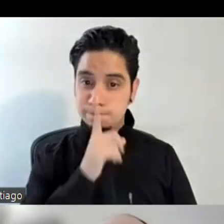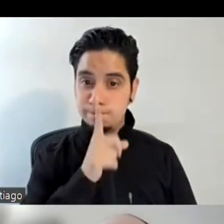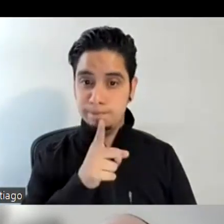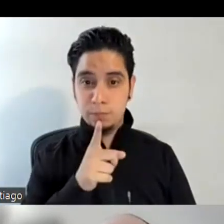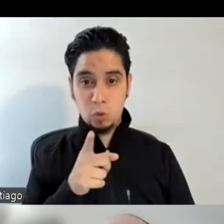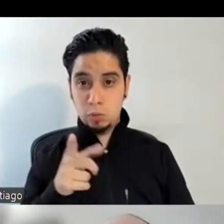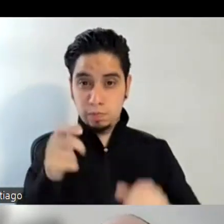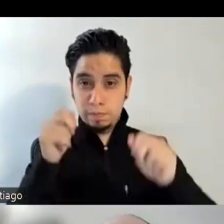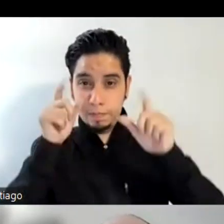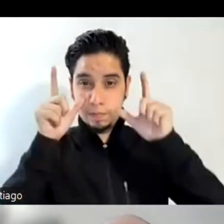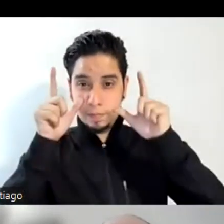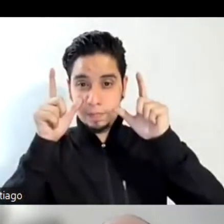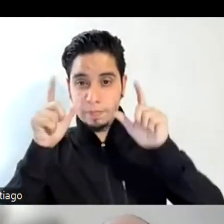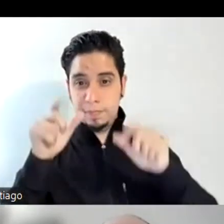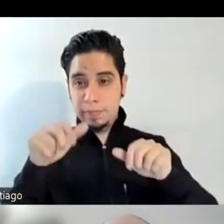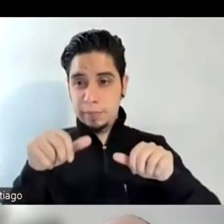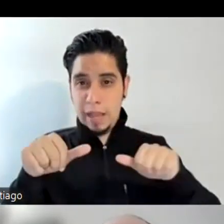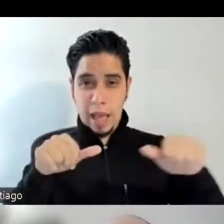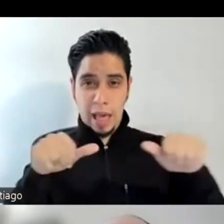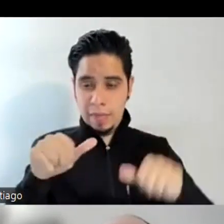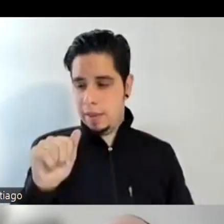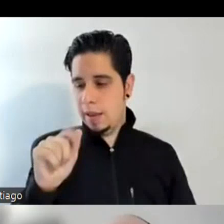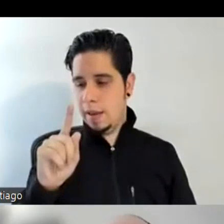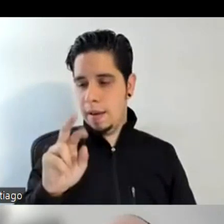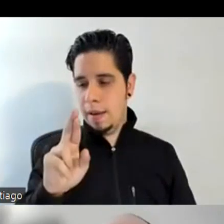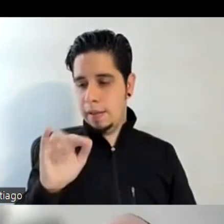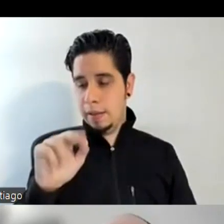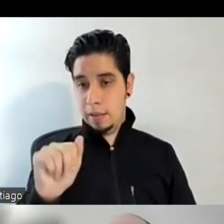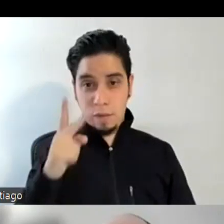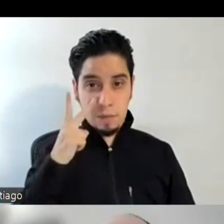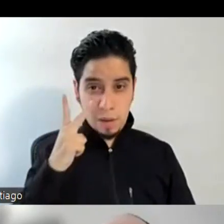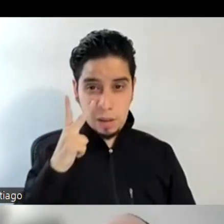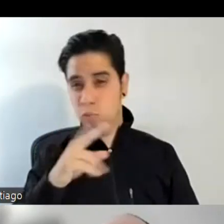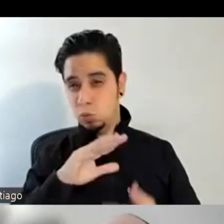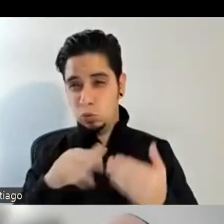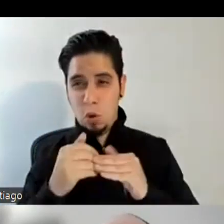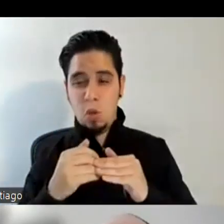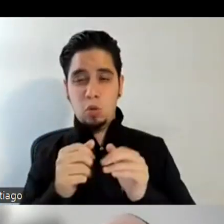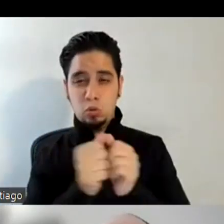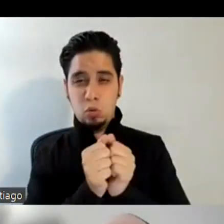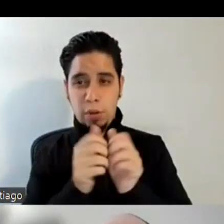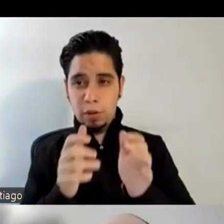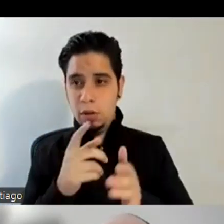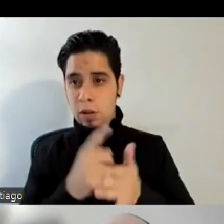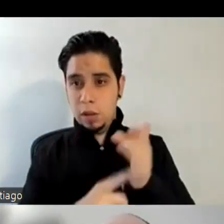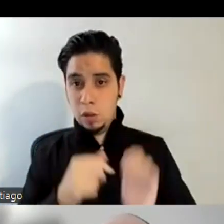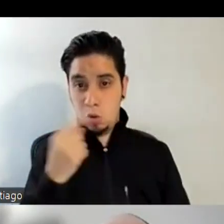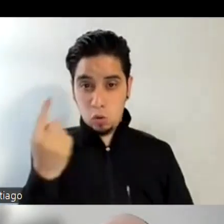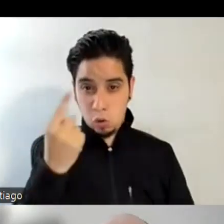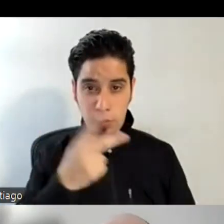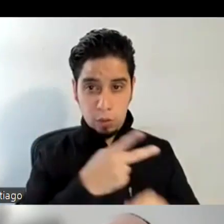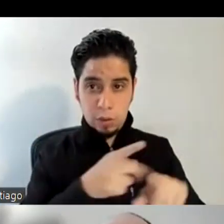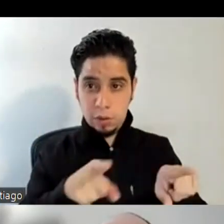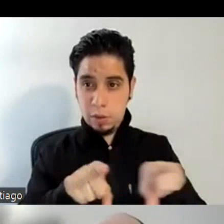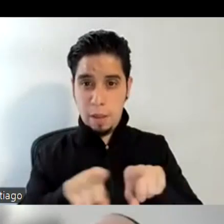Pero maravilla, me maravilla sobre todo ver todos los compañeros del gremio que no solamente producen, sino que también